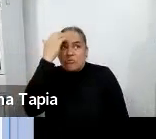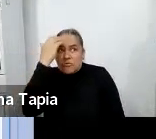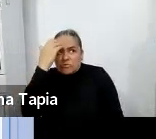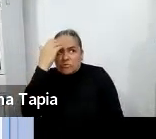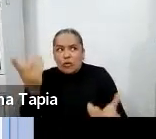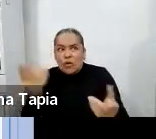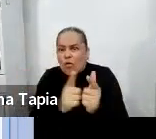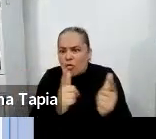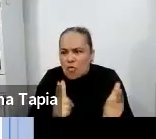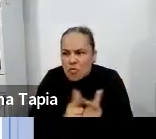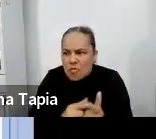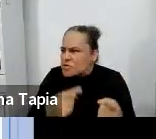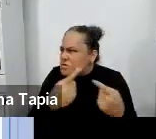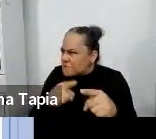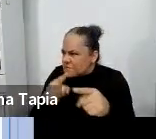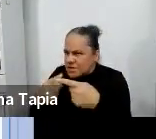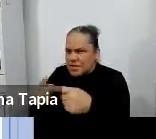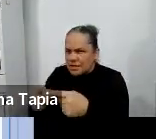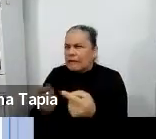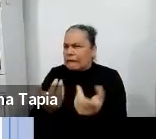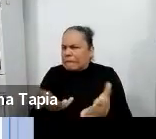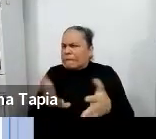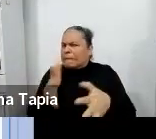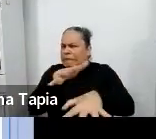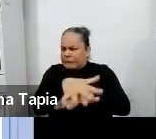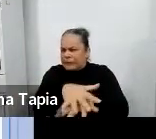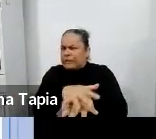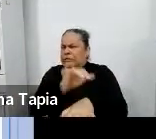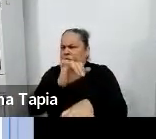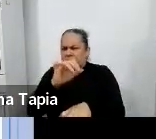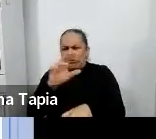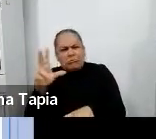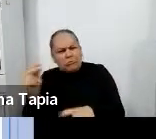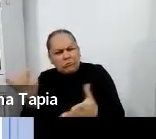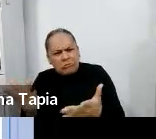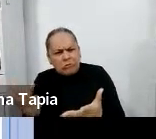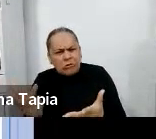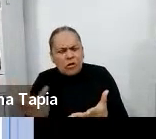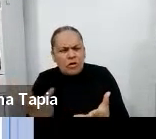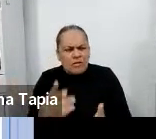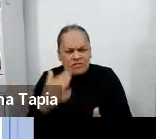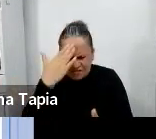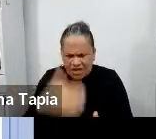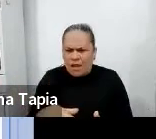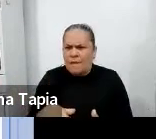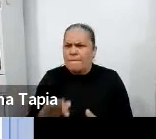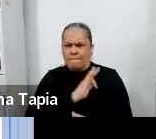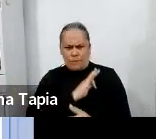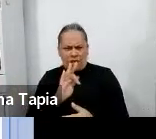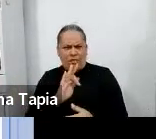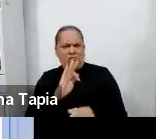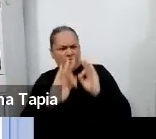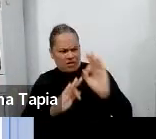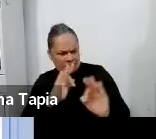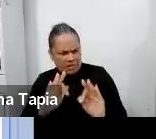atención integral, si estoy valorando las relaciones interpersonales y si otorgo una atención individualizada.